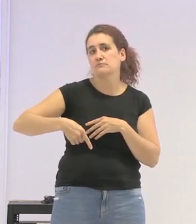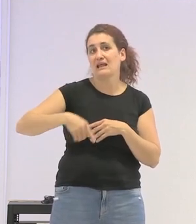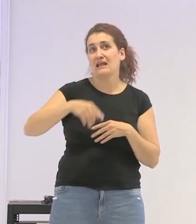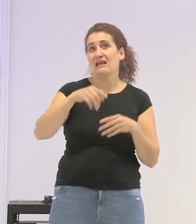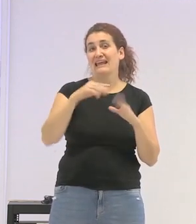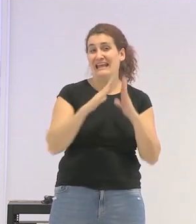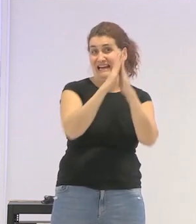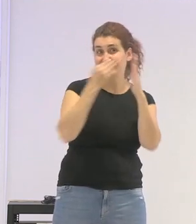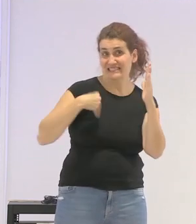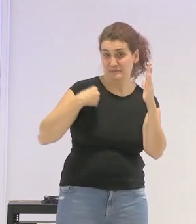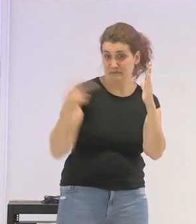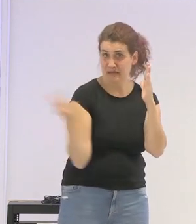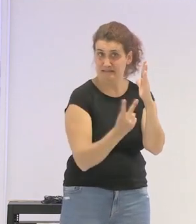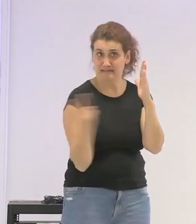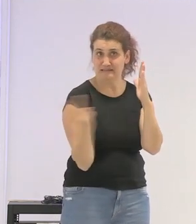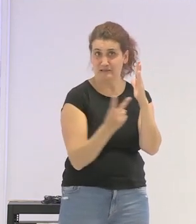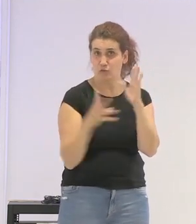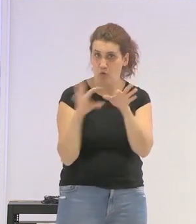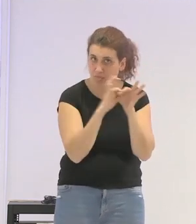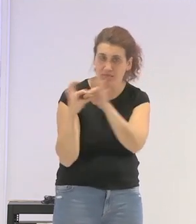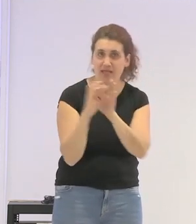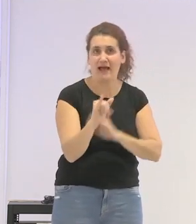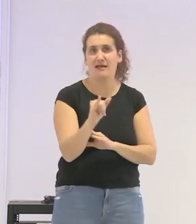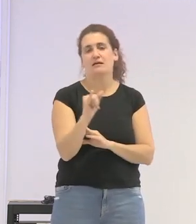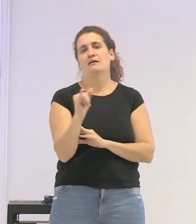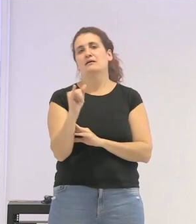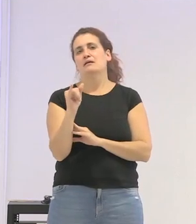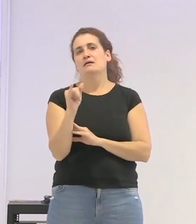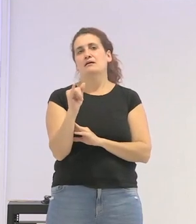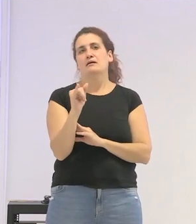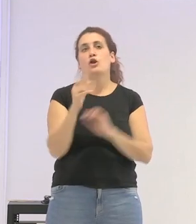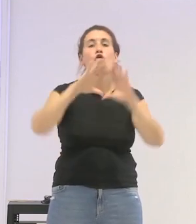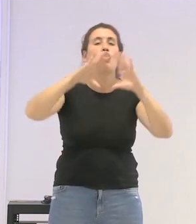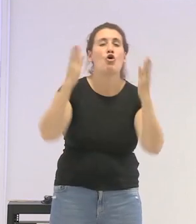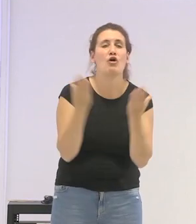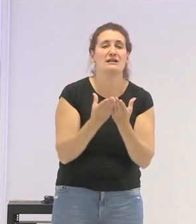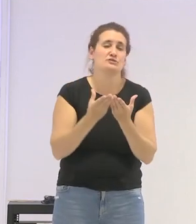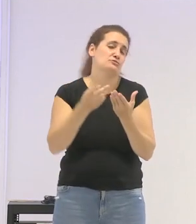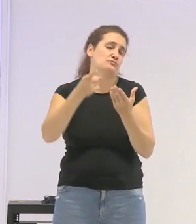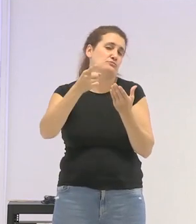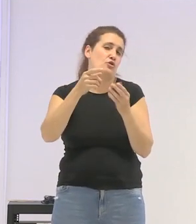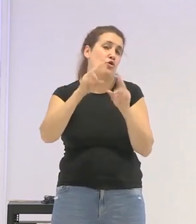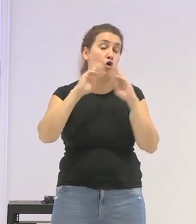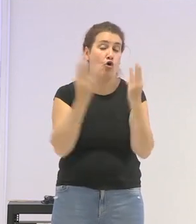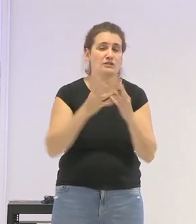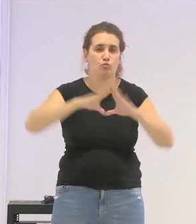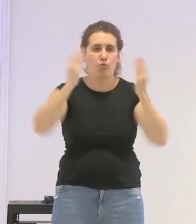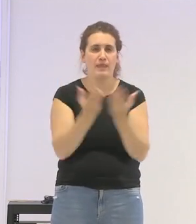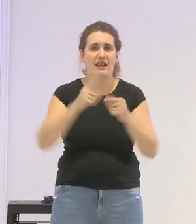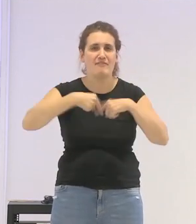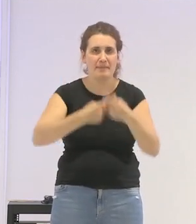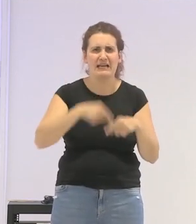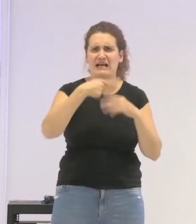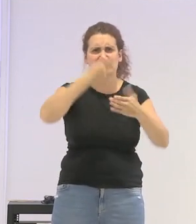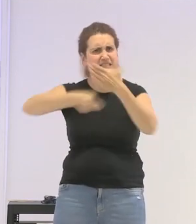iglesias o en foros internacionales como el Congreso Mundial de la Familia, que es por ejemplo uno de los espacios de coordinación de las extremas